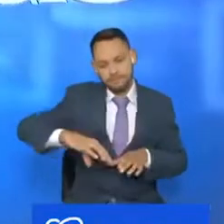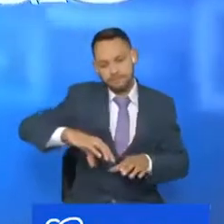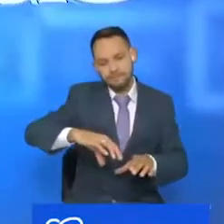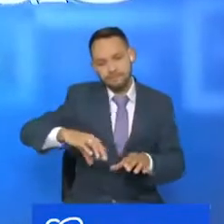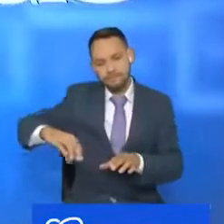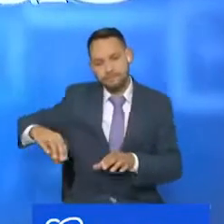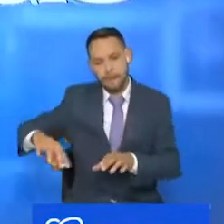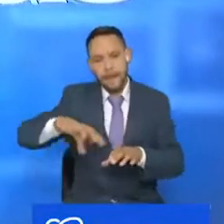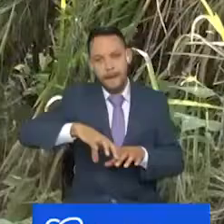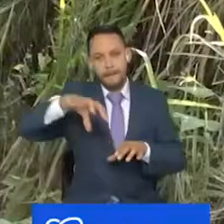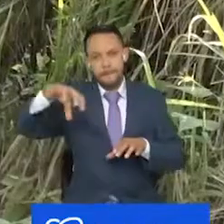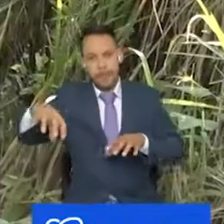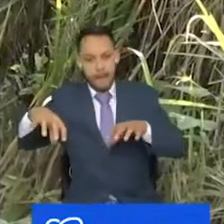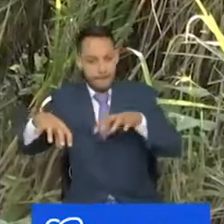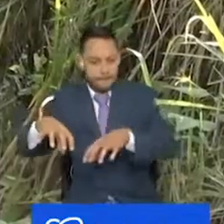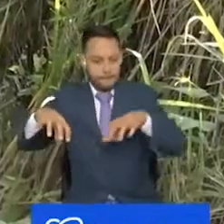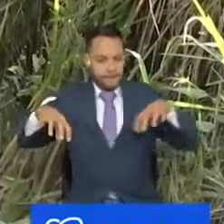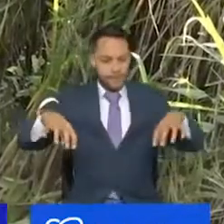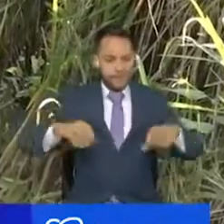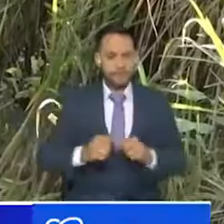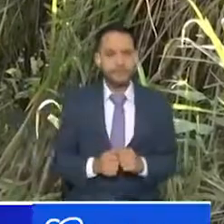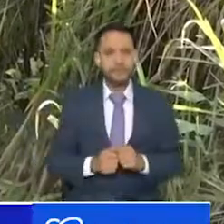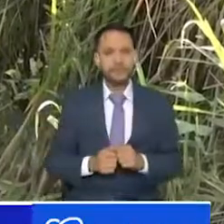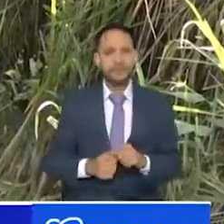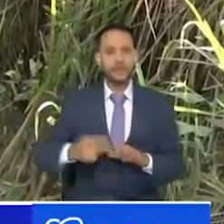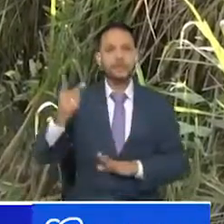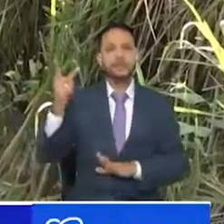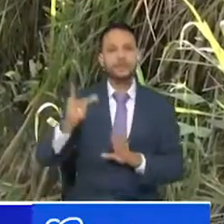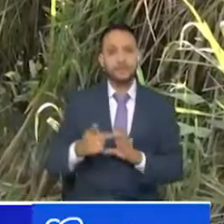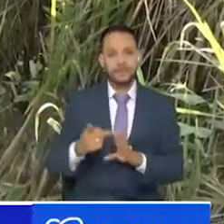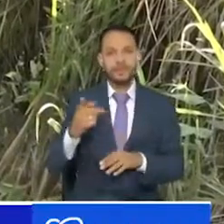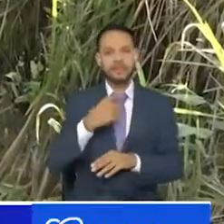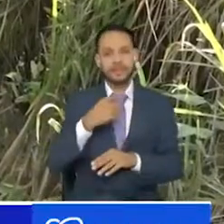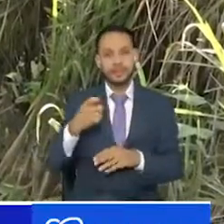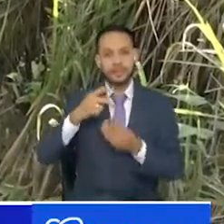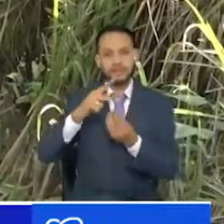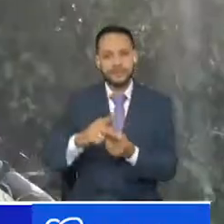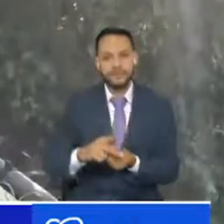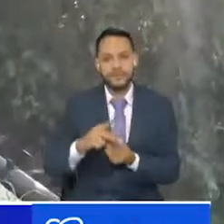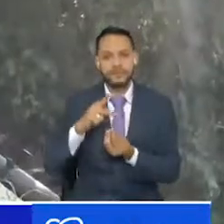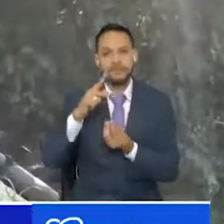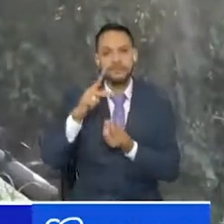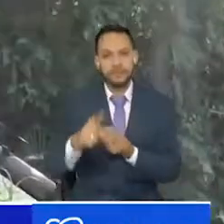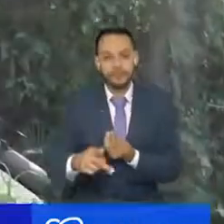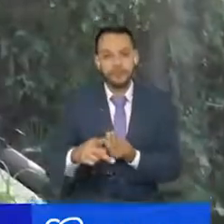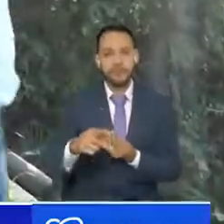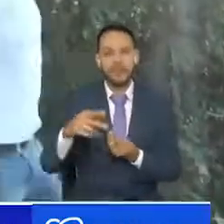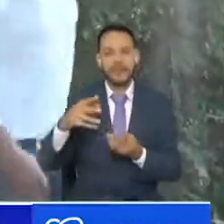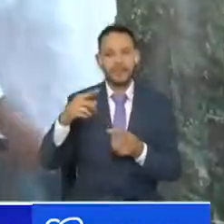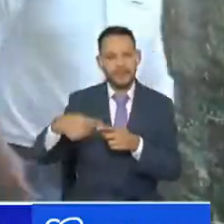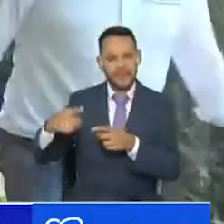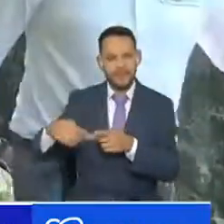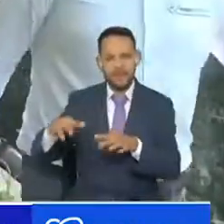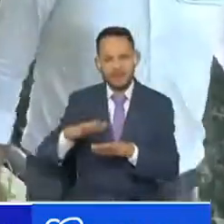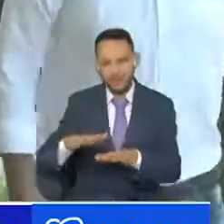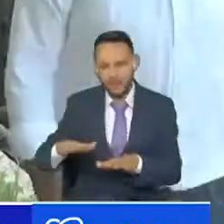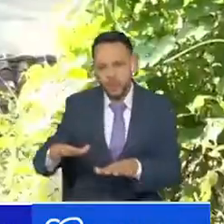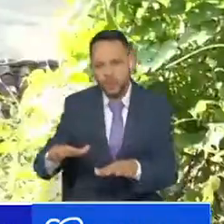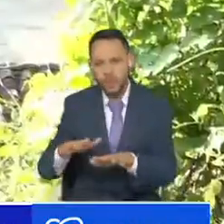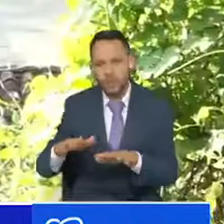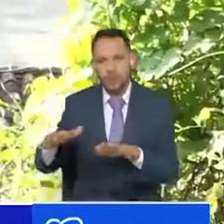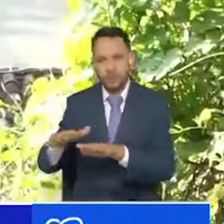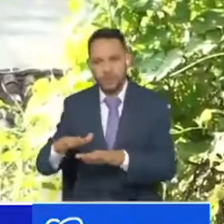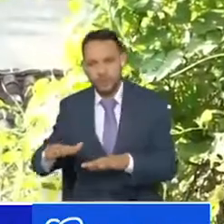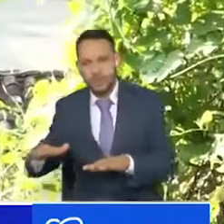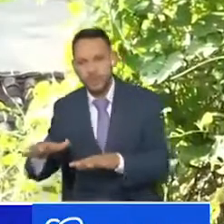dos tramos cerca de 2.100 hogares de las veredas el higuerón ya no gran de palermo la estrella y juntas que pertenecen al